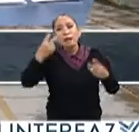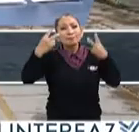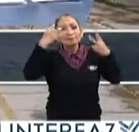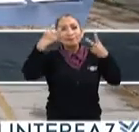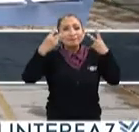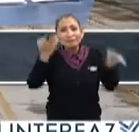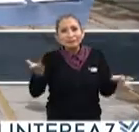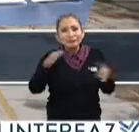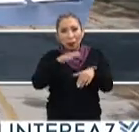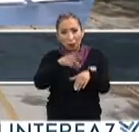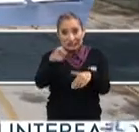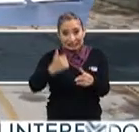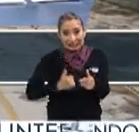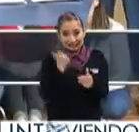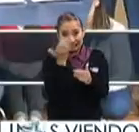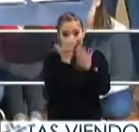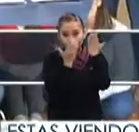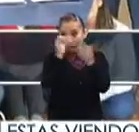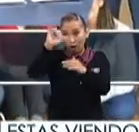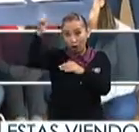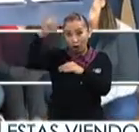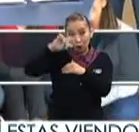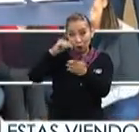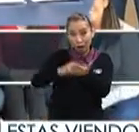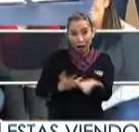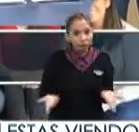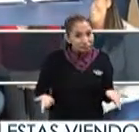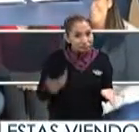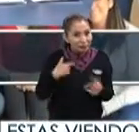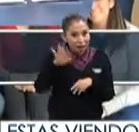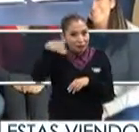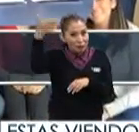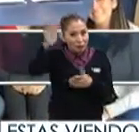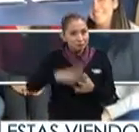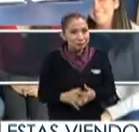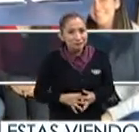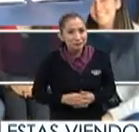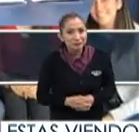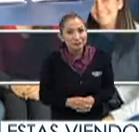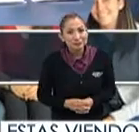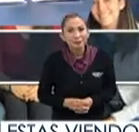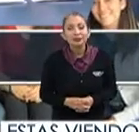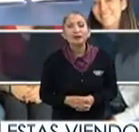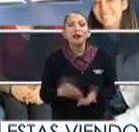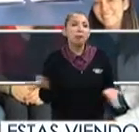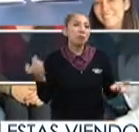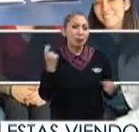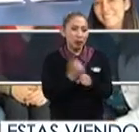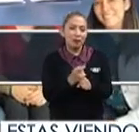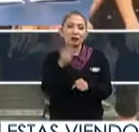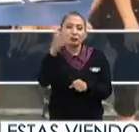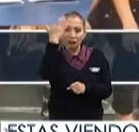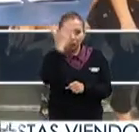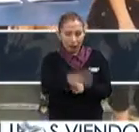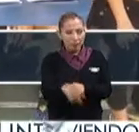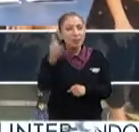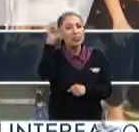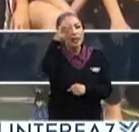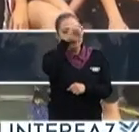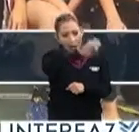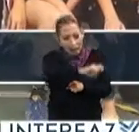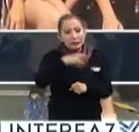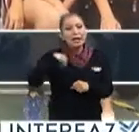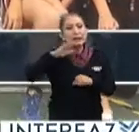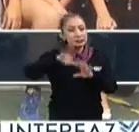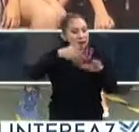están viendo sobre el estudiar fuera? Dejémoslo así, fuera. Pues primeramente sabemos que es muy difícil el